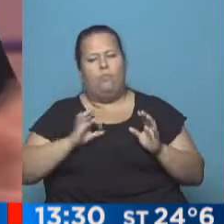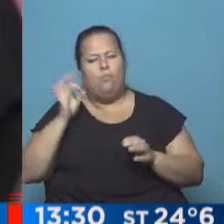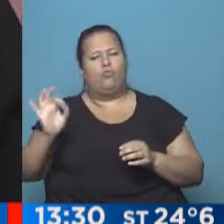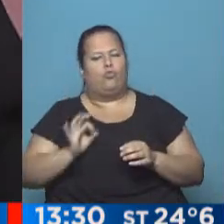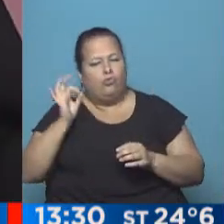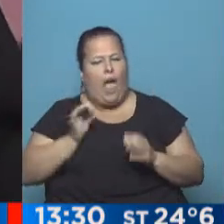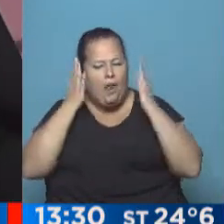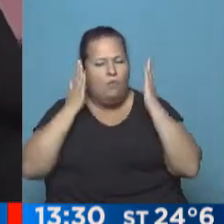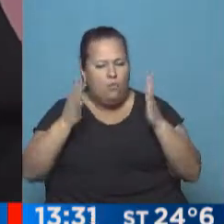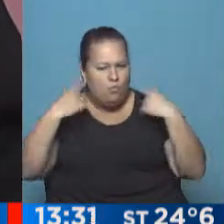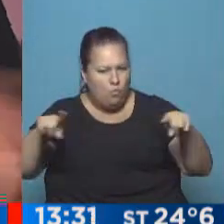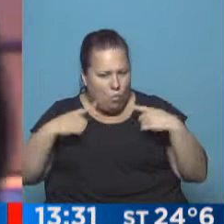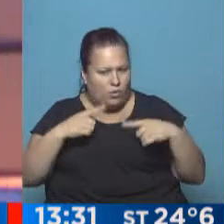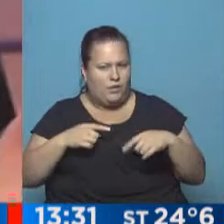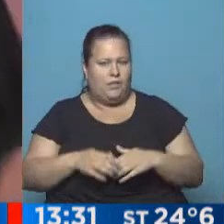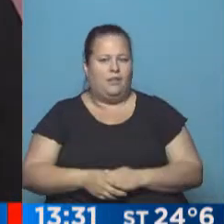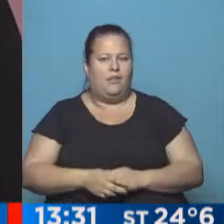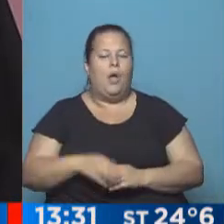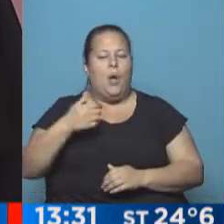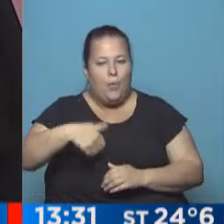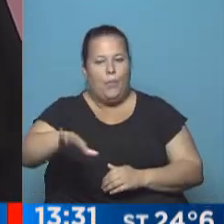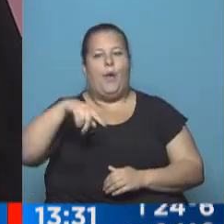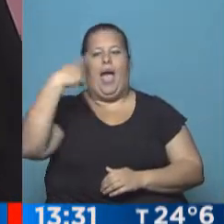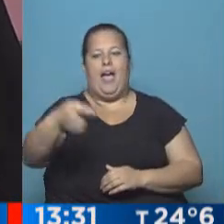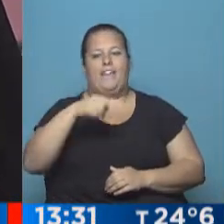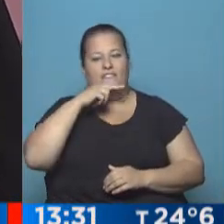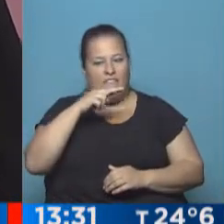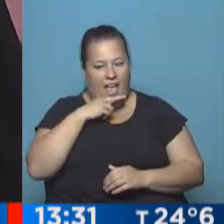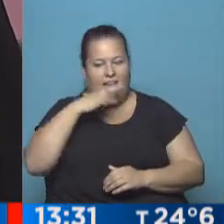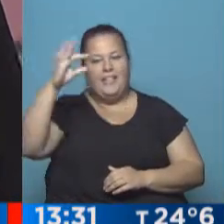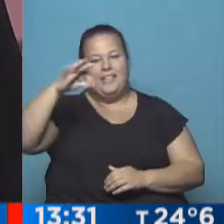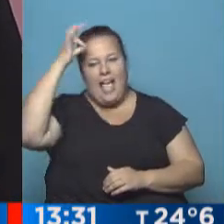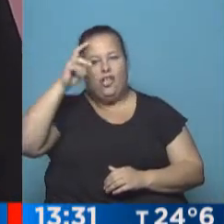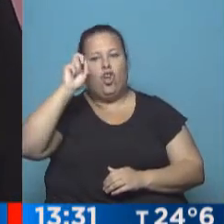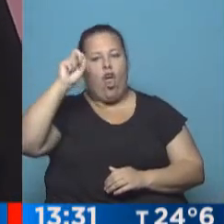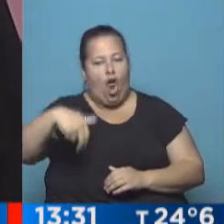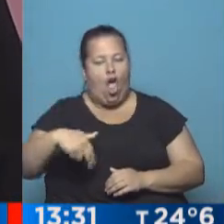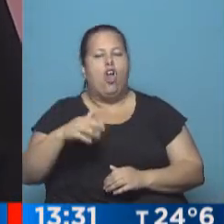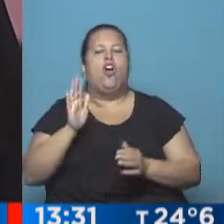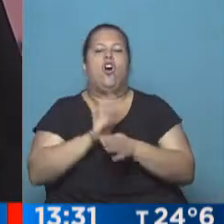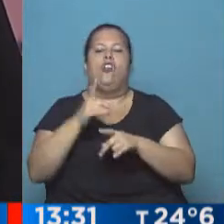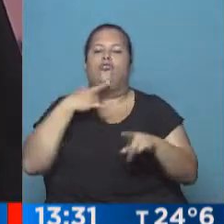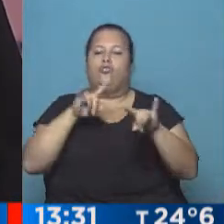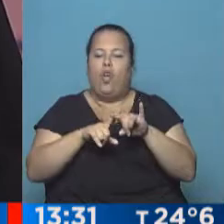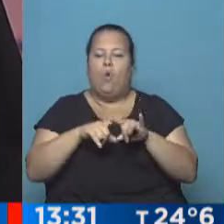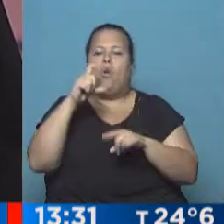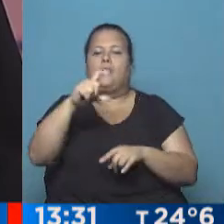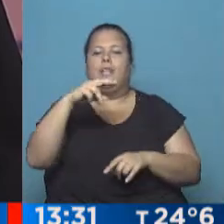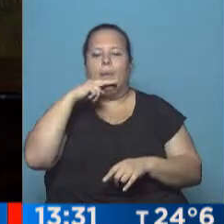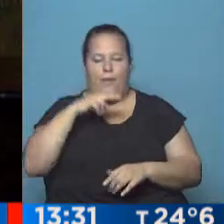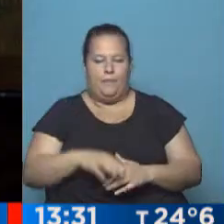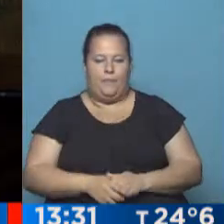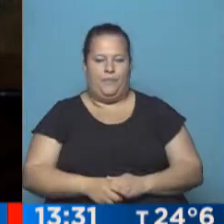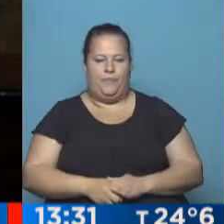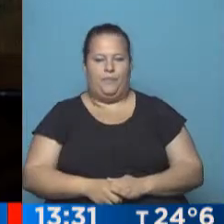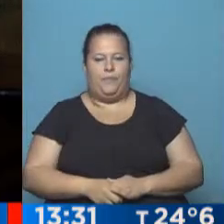años dedicados a la música se va a disfrutar el próximo viernes en el Teatro Colón con el espectáculo Curriculum Vitale.